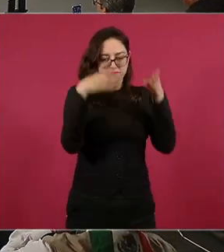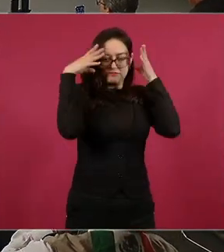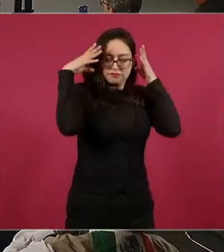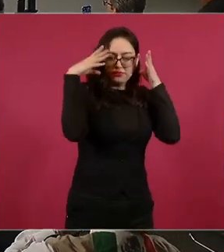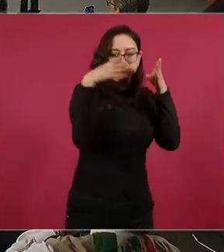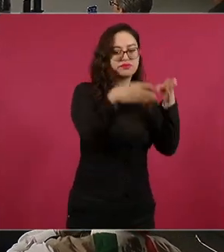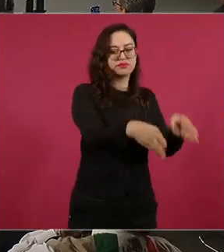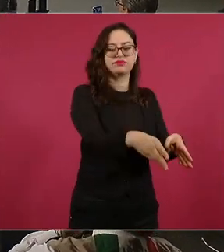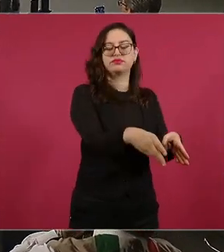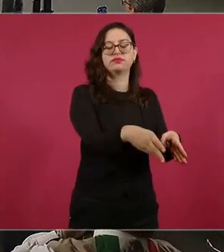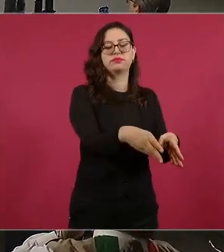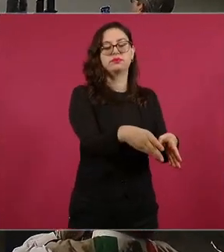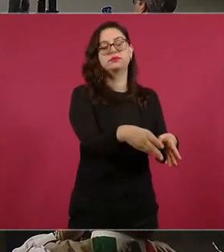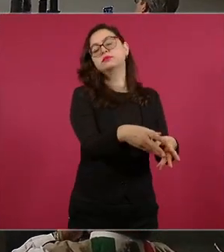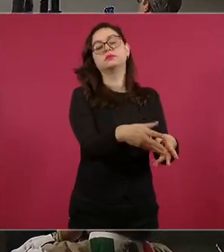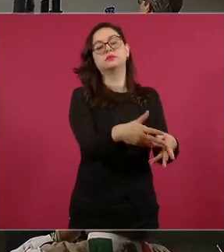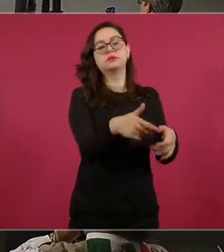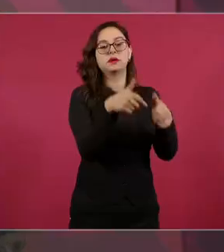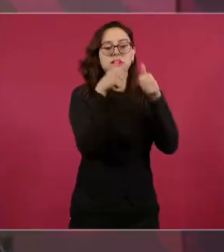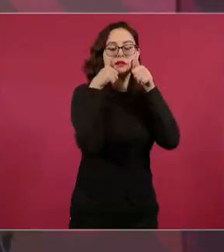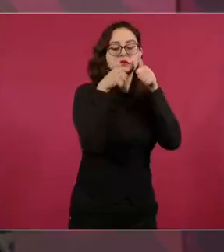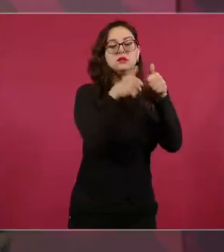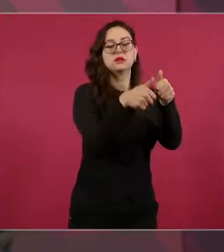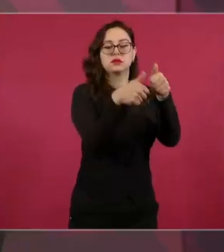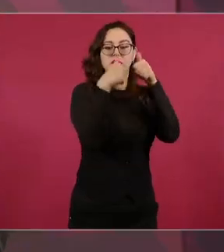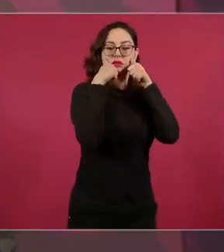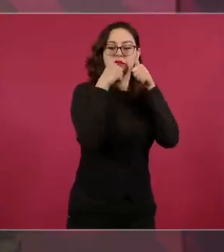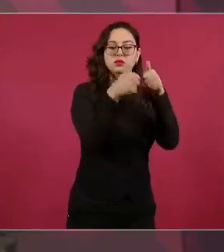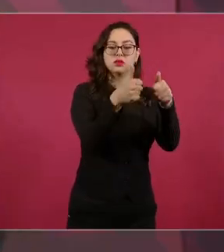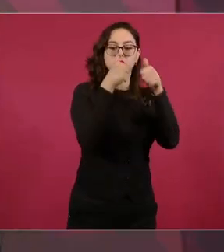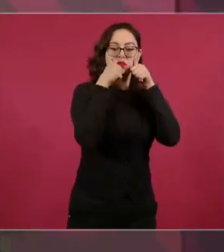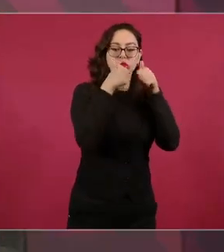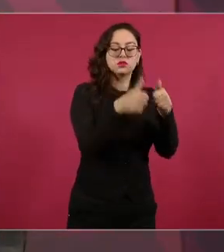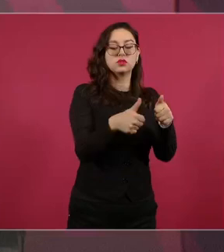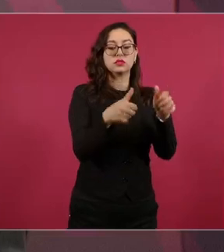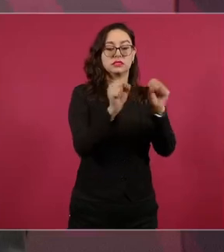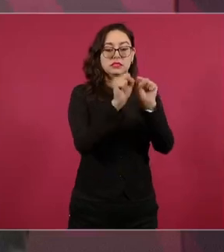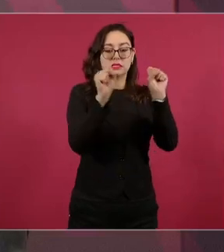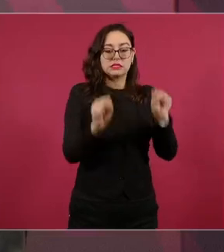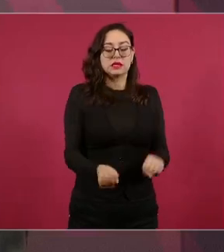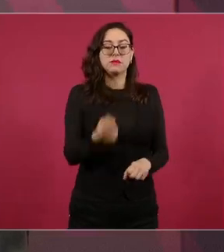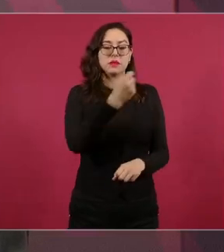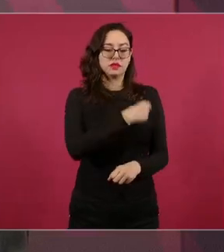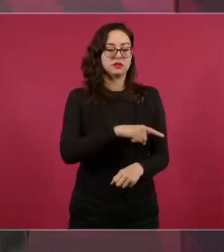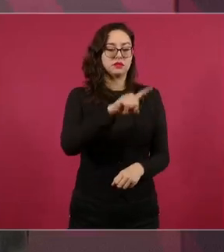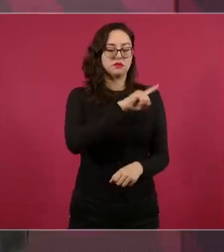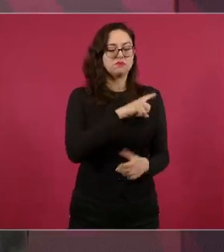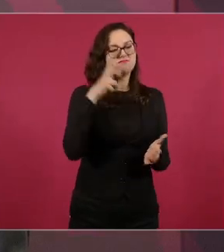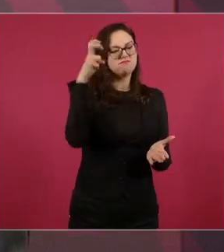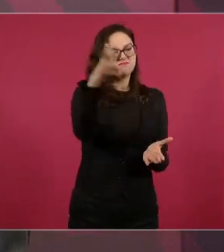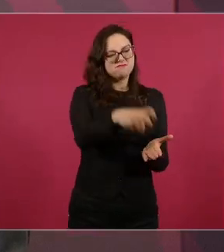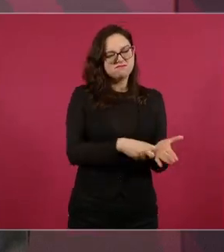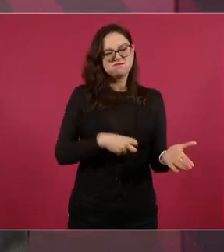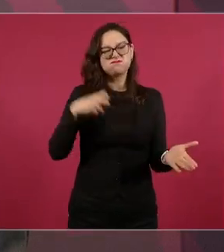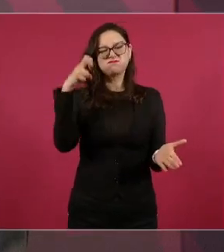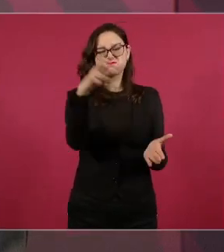la voy a dedicar a que dejemos un buen sistema de salud.